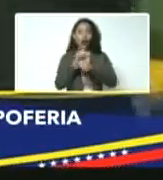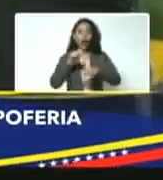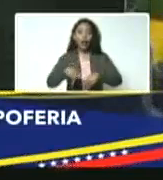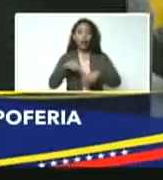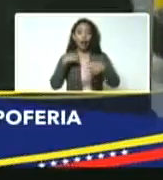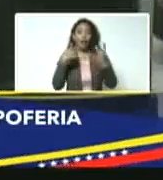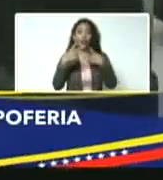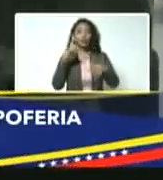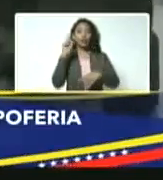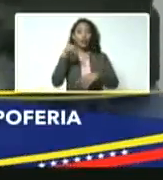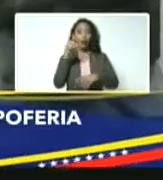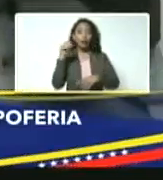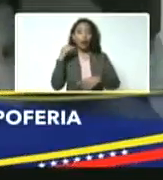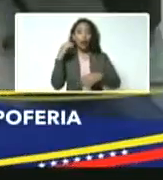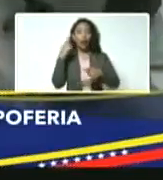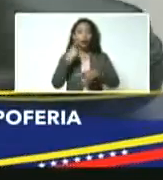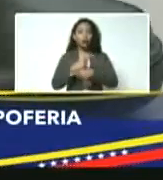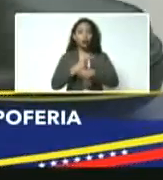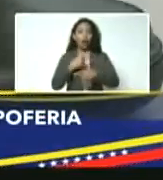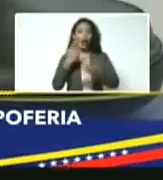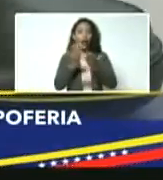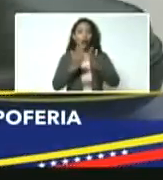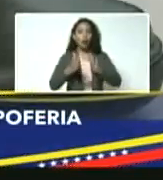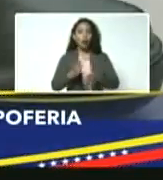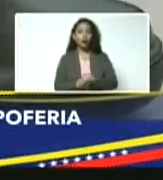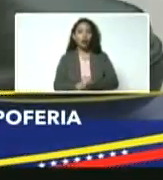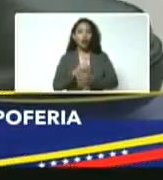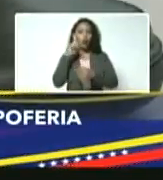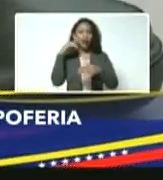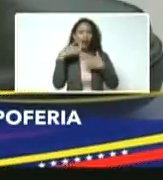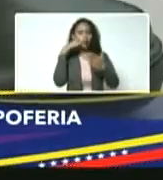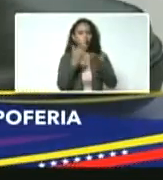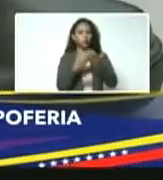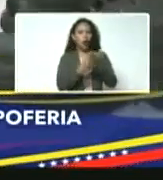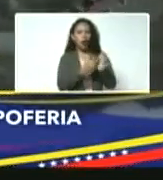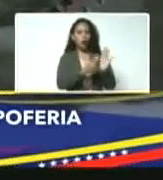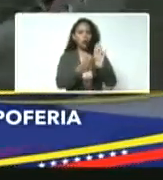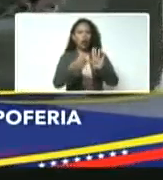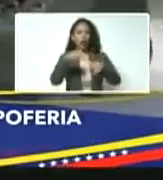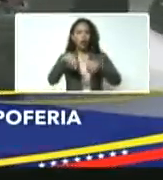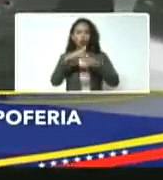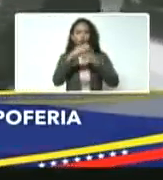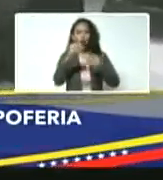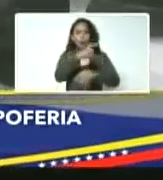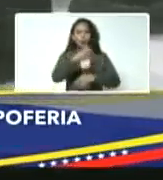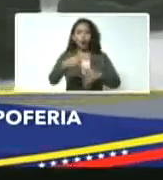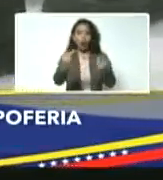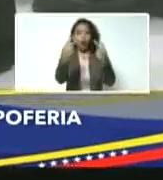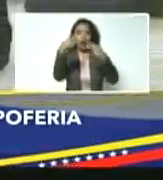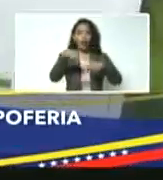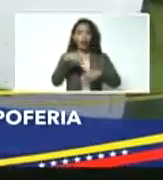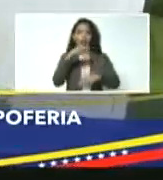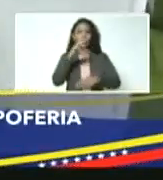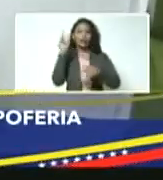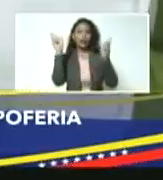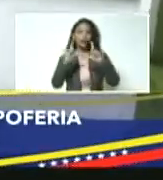escolar. La selección de los cueros, ¿verdad? ¿Qué me muestras tú aquí, por favor, para todos los que nos ven por televisión, por redes